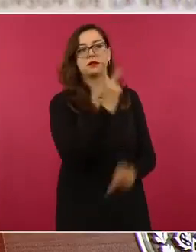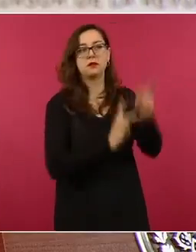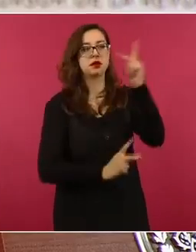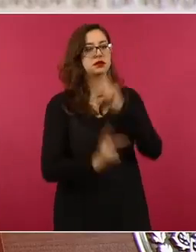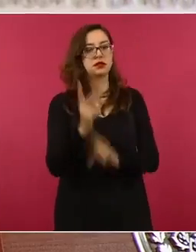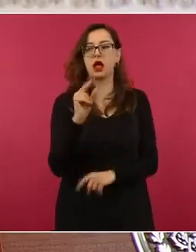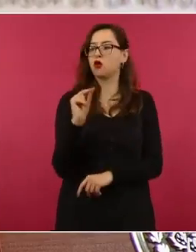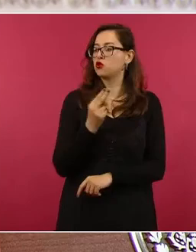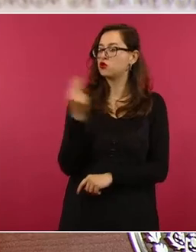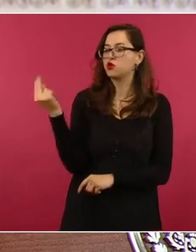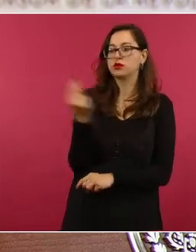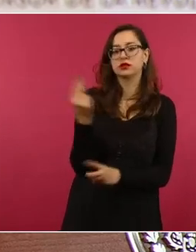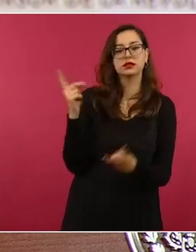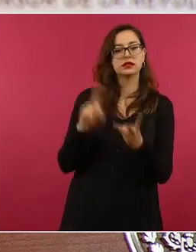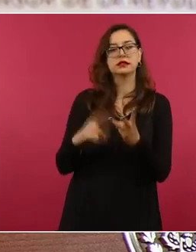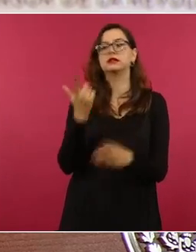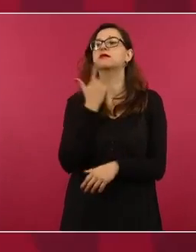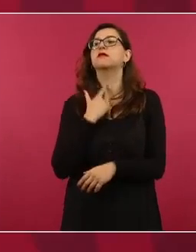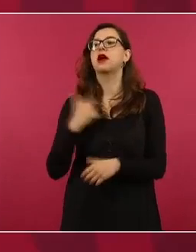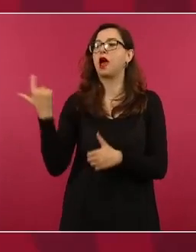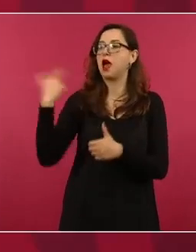gasolinazos.